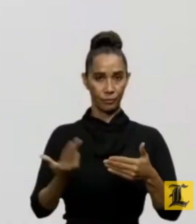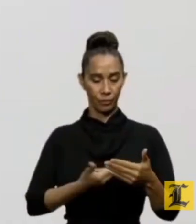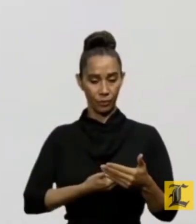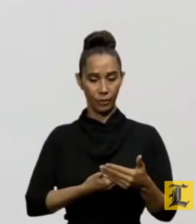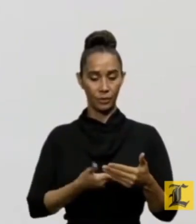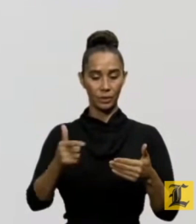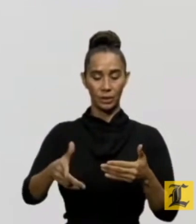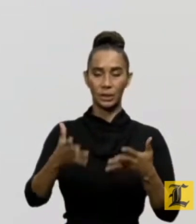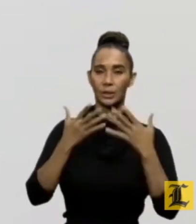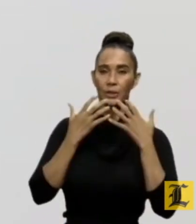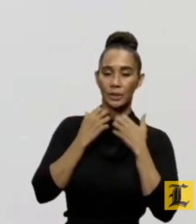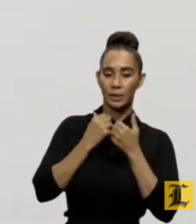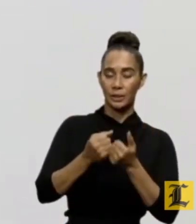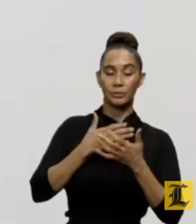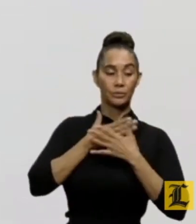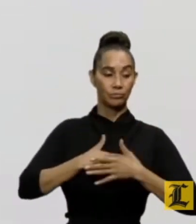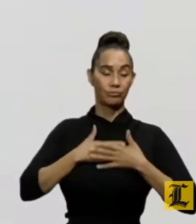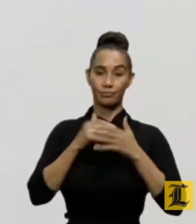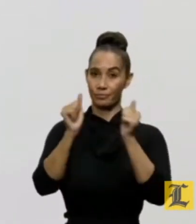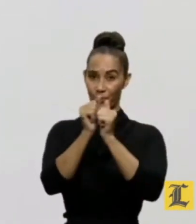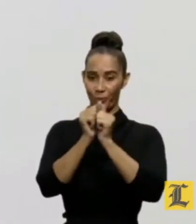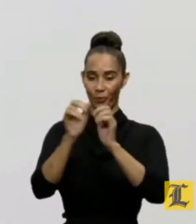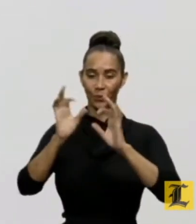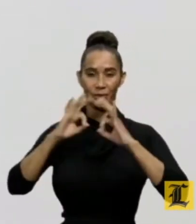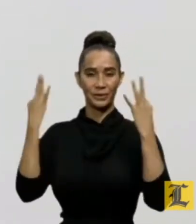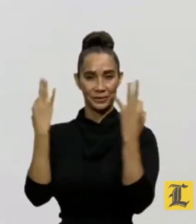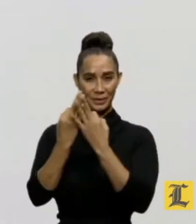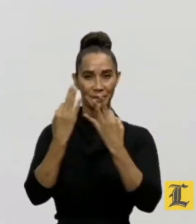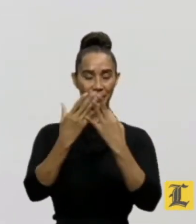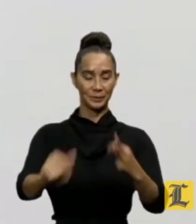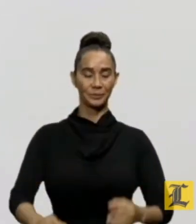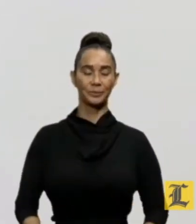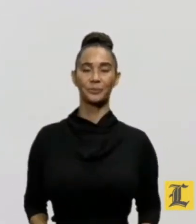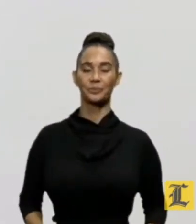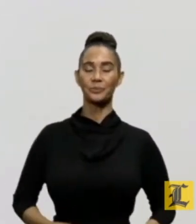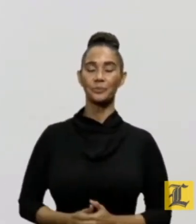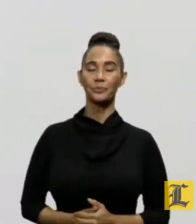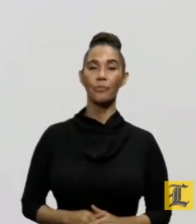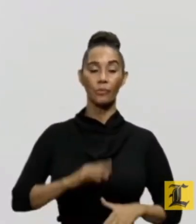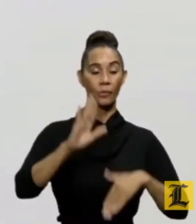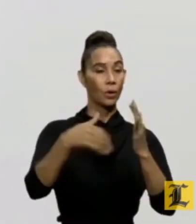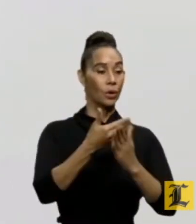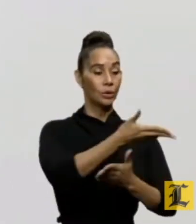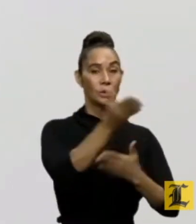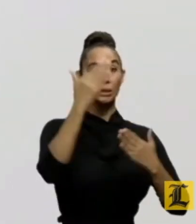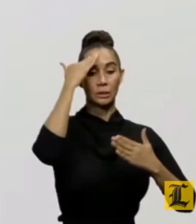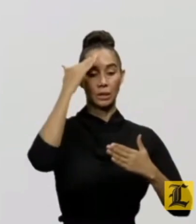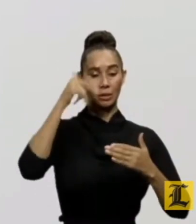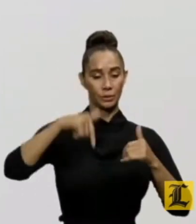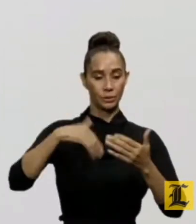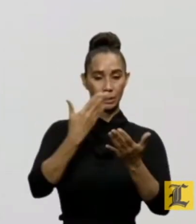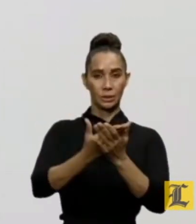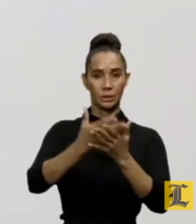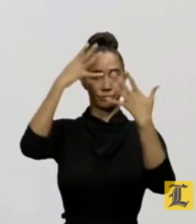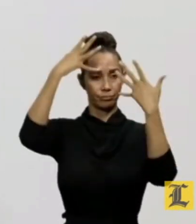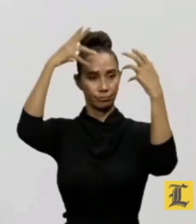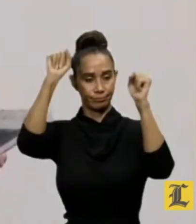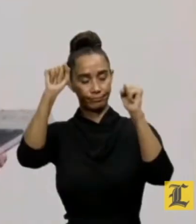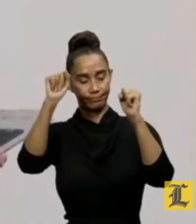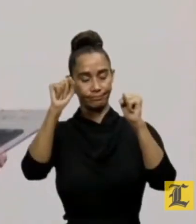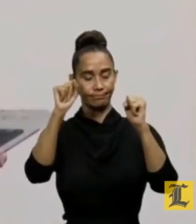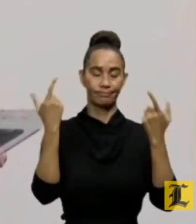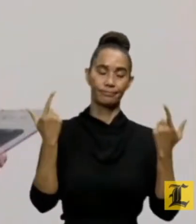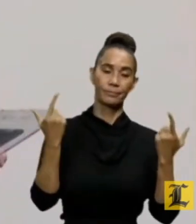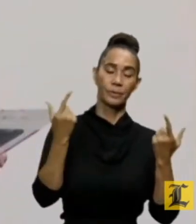cerca de los que queremos y disfrutar juntos en familia. Como todos ustedes saben, yo llegué a la presidencia y